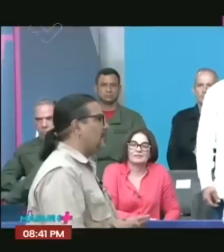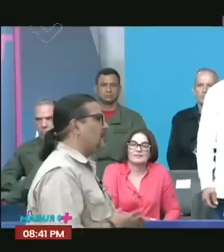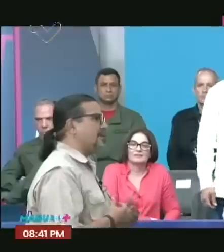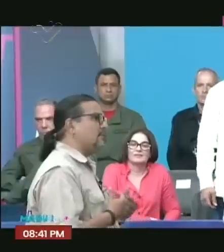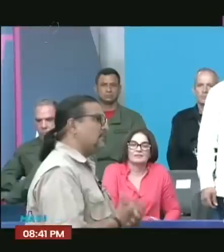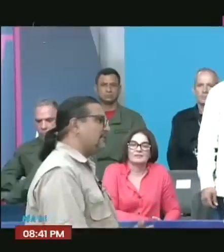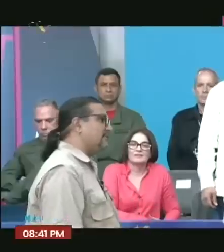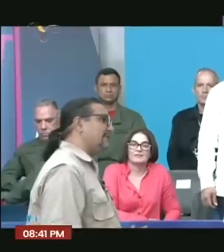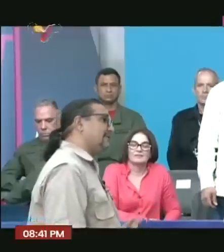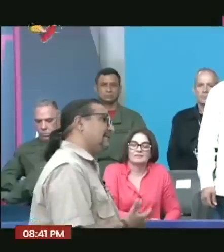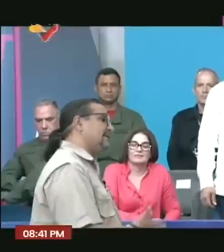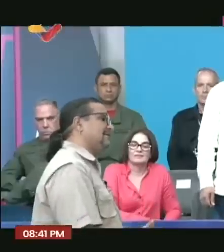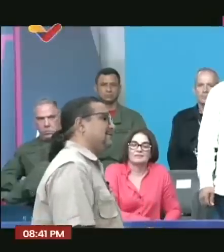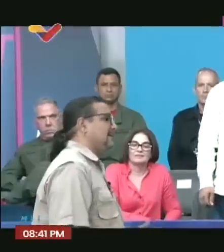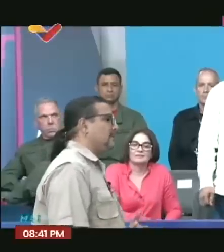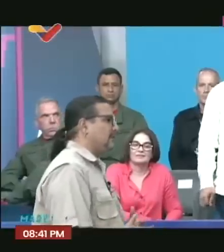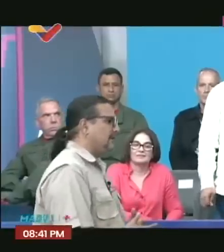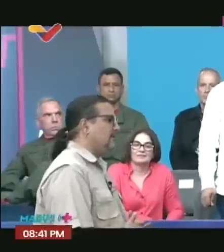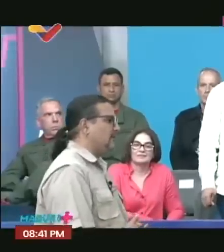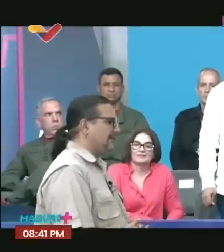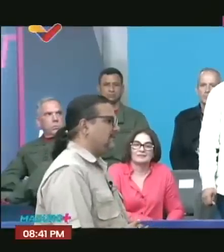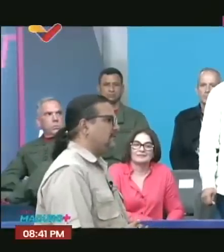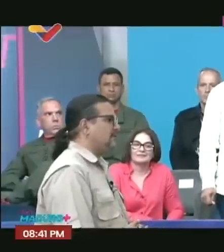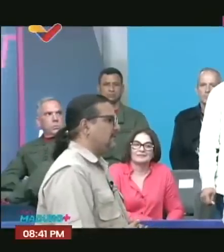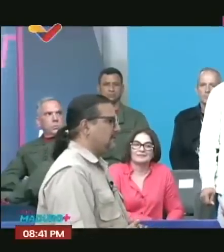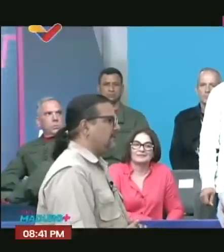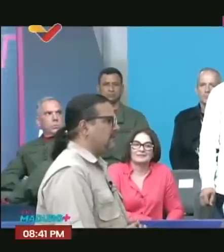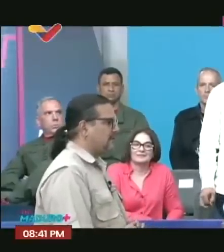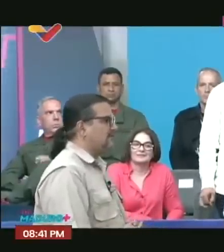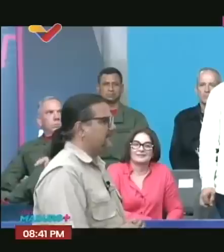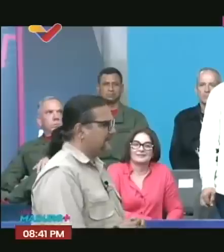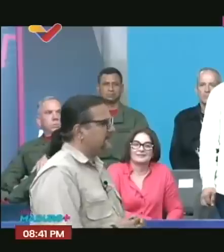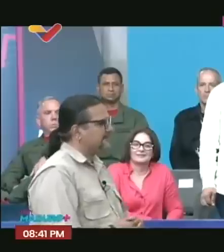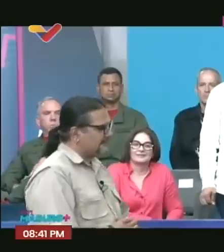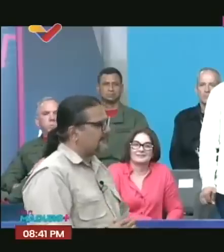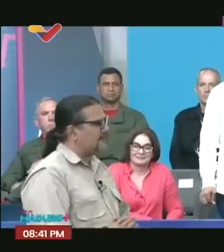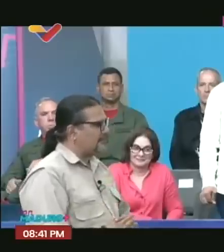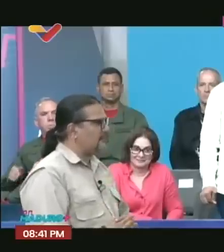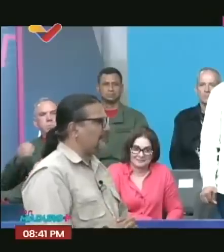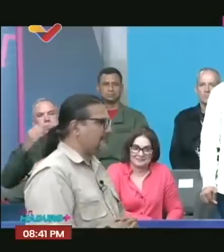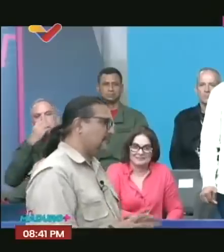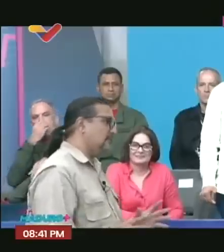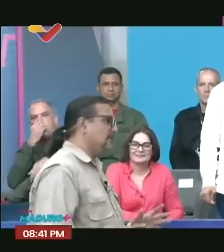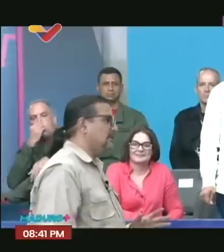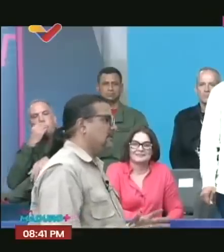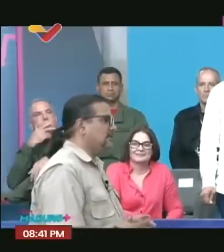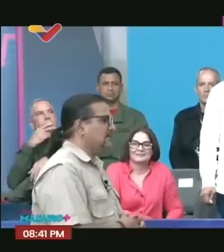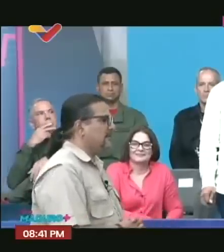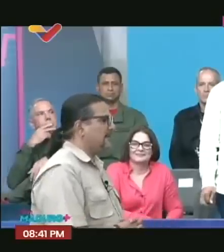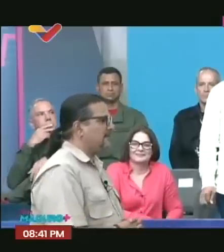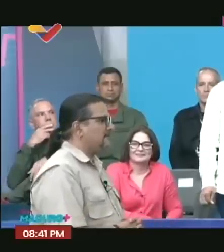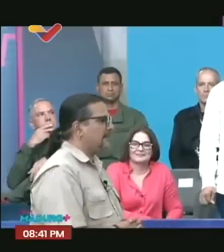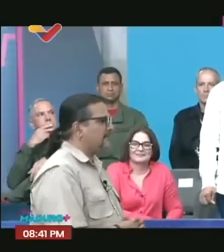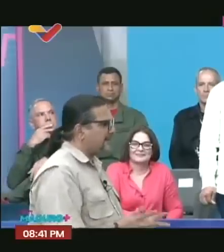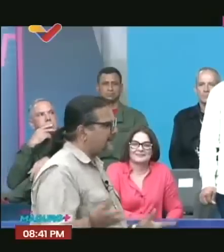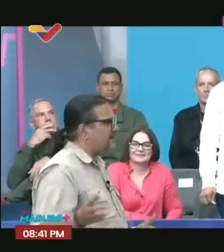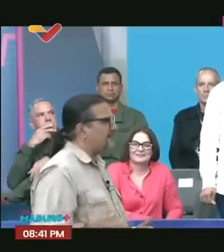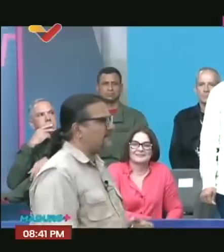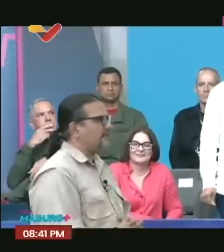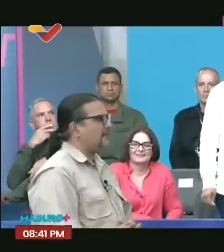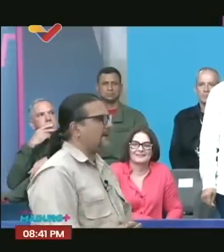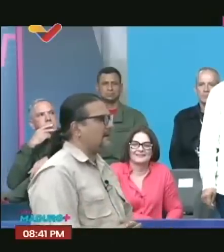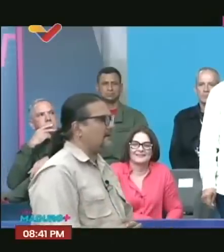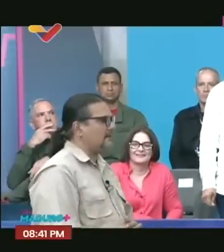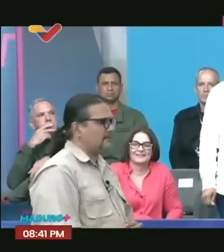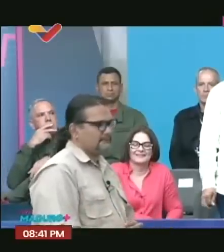la salud. Oye, porque es muy difícil acceder por ese motivo. Qué bueno que te pregunté. Sí, aprovecho eso, José Manuel, para mi gente de